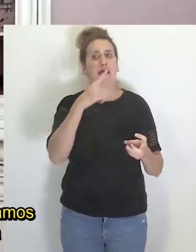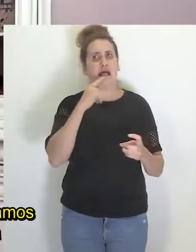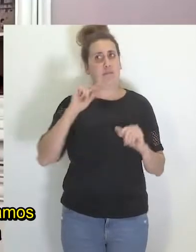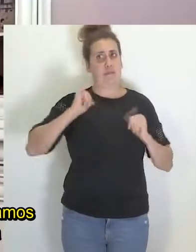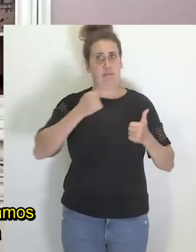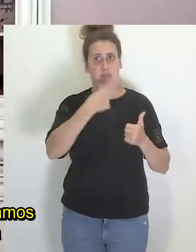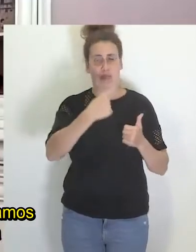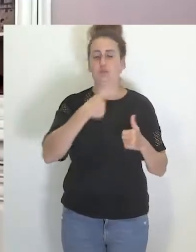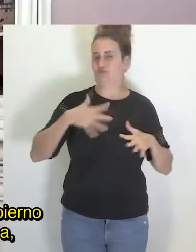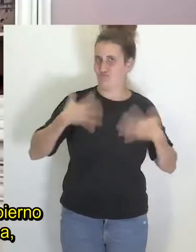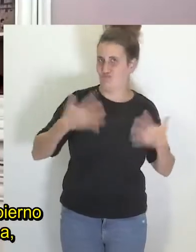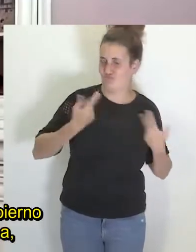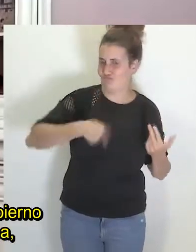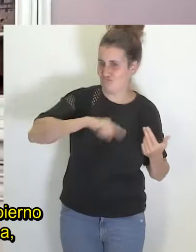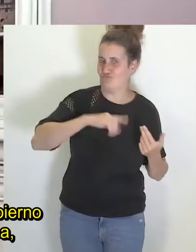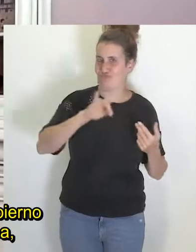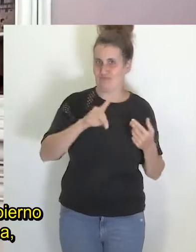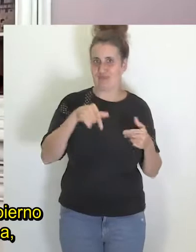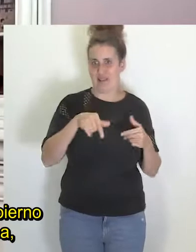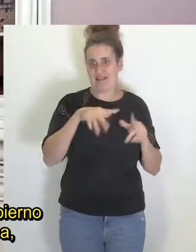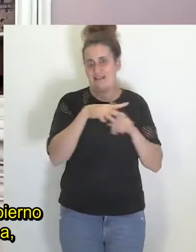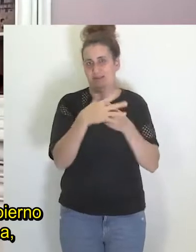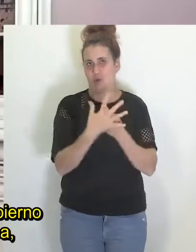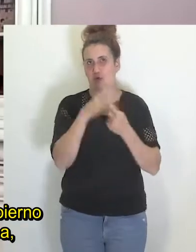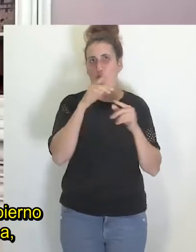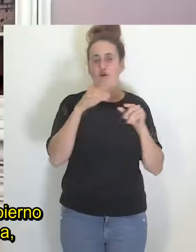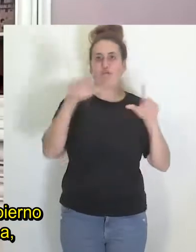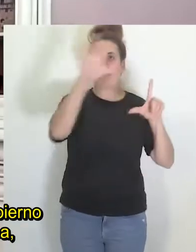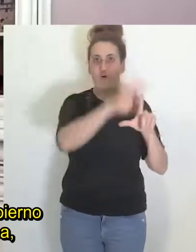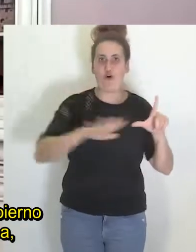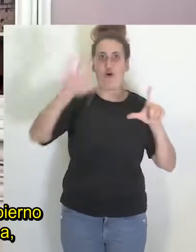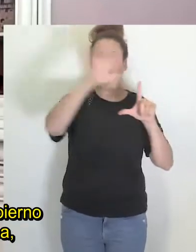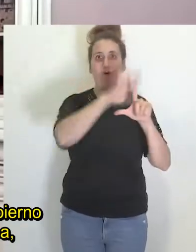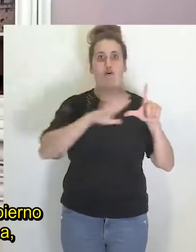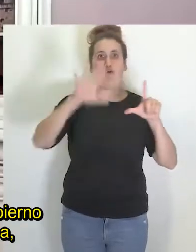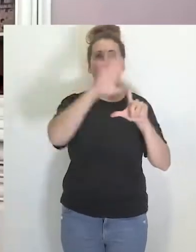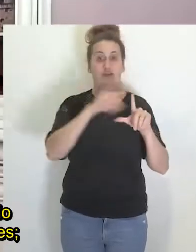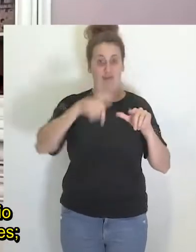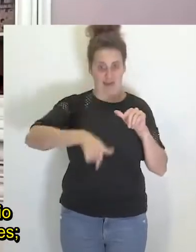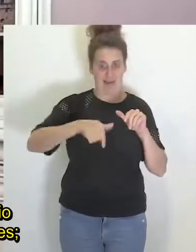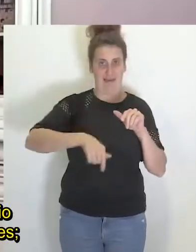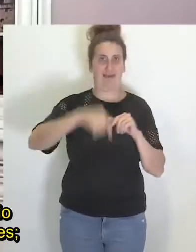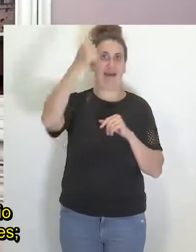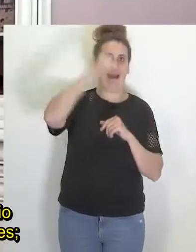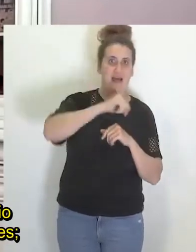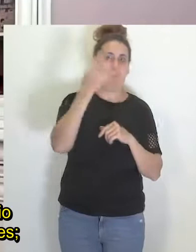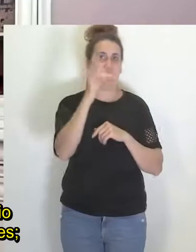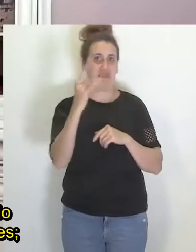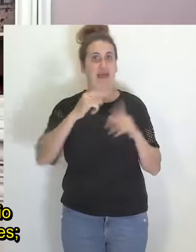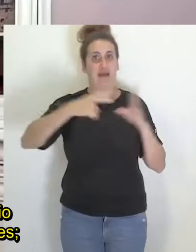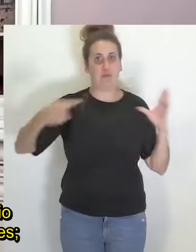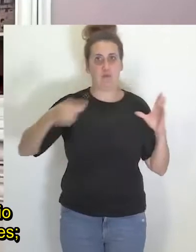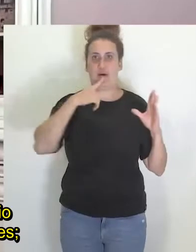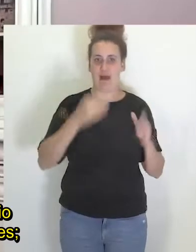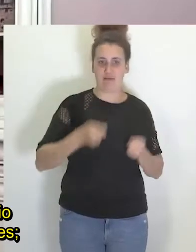al principio y que nos alegra que desde en este caso el gobierno de Araba, Vizcaya y Guipúzcoa se vaya a entregar un premio